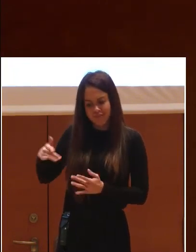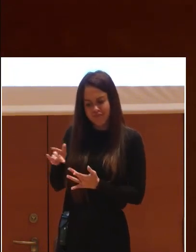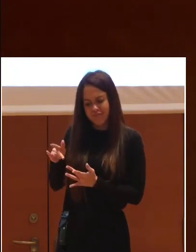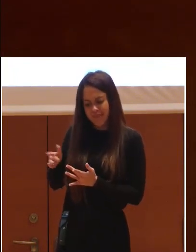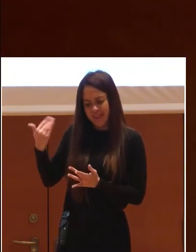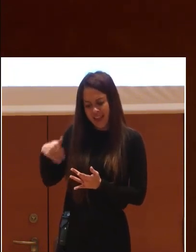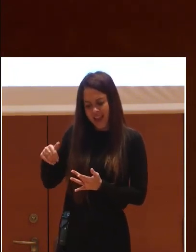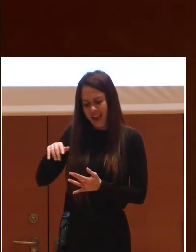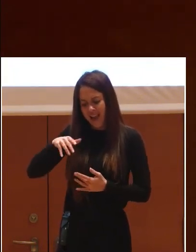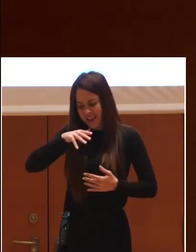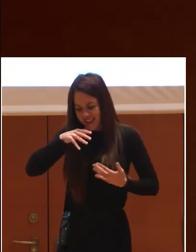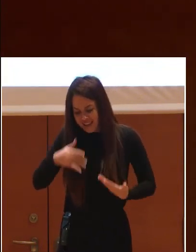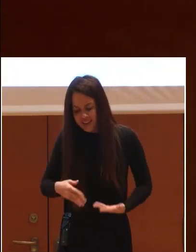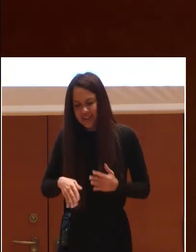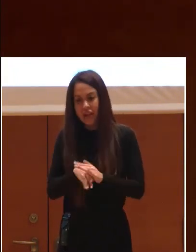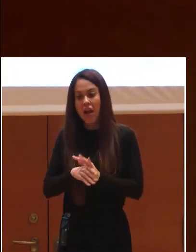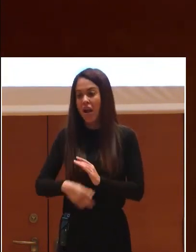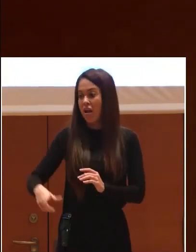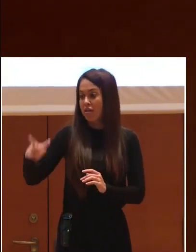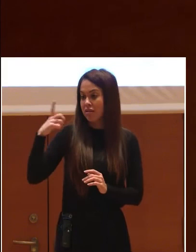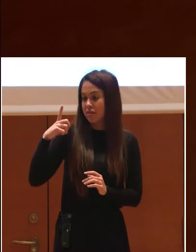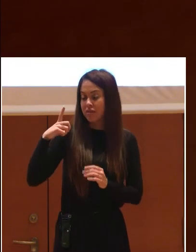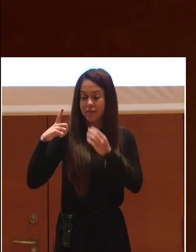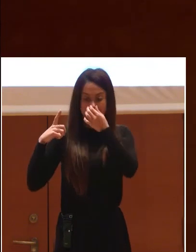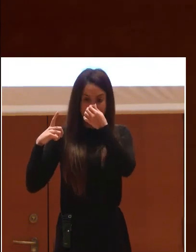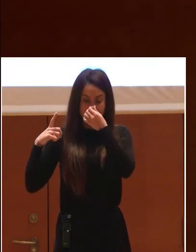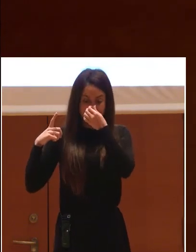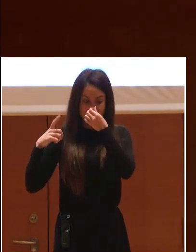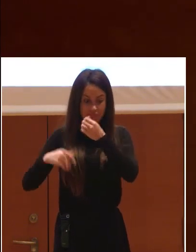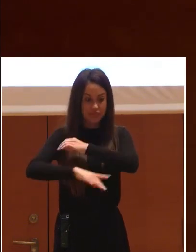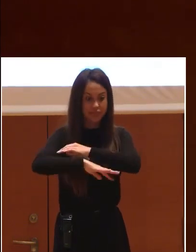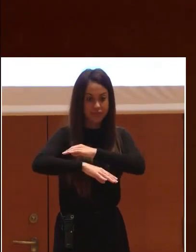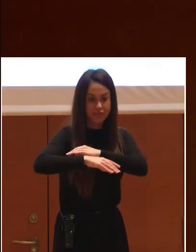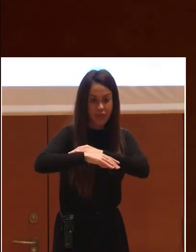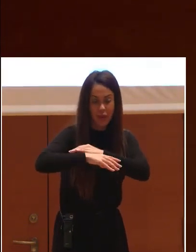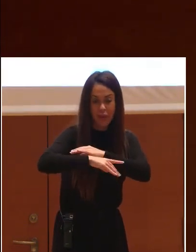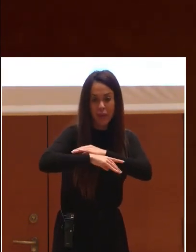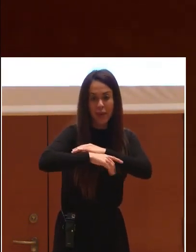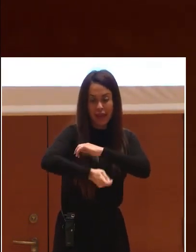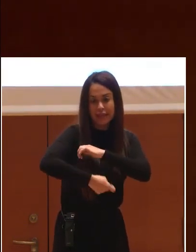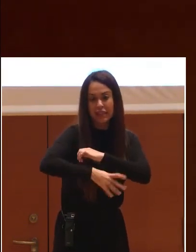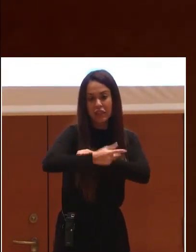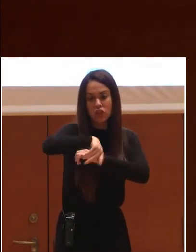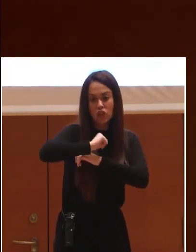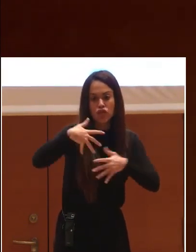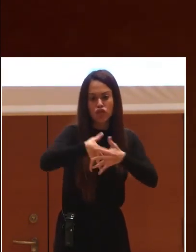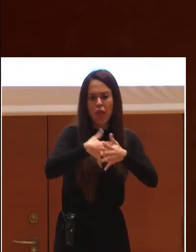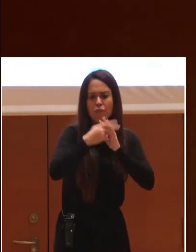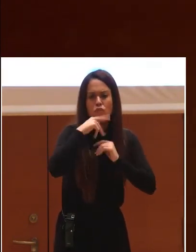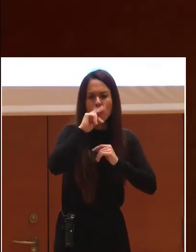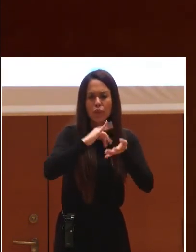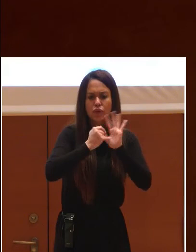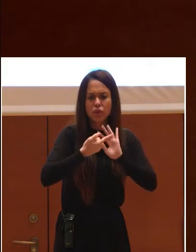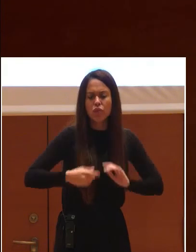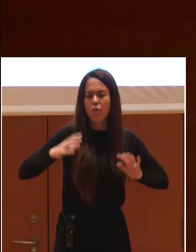estás junto a ellas cerca lo hemos estado estamos ayer mismo